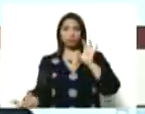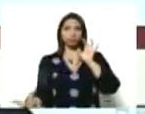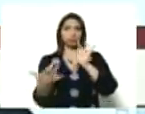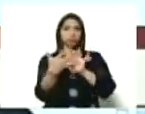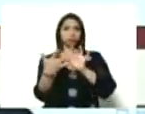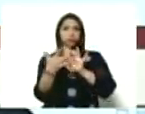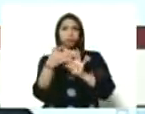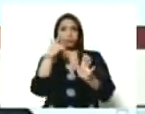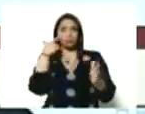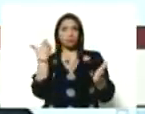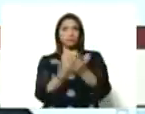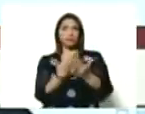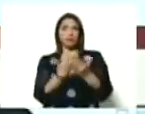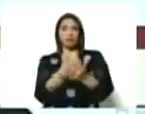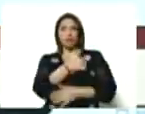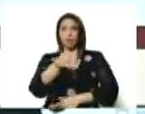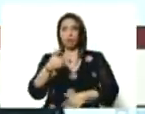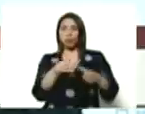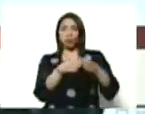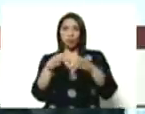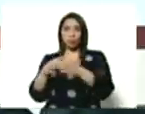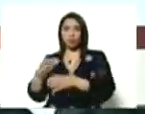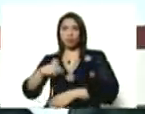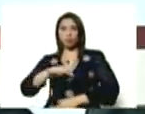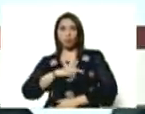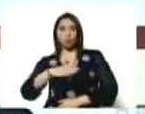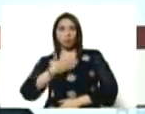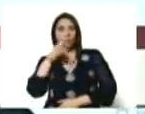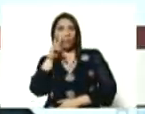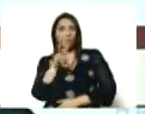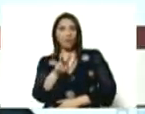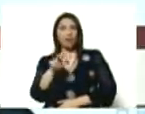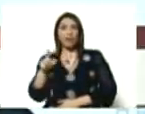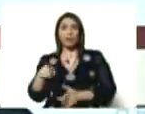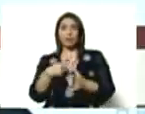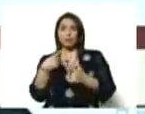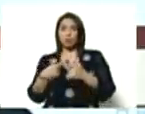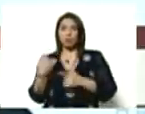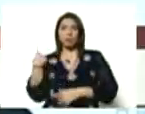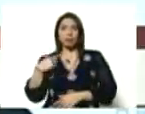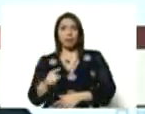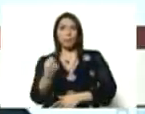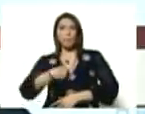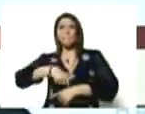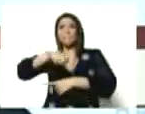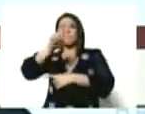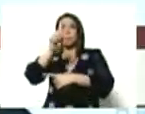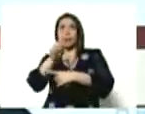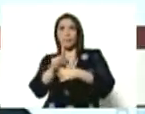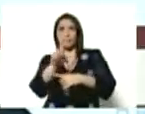de los componentes. Es así como podemos ver que tenemos entonces un primer prototipo.